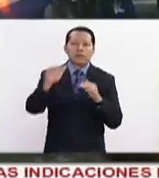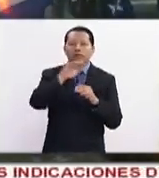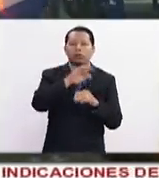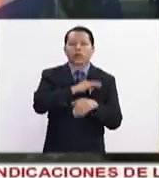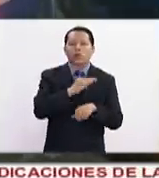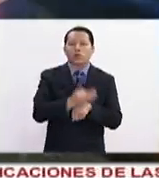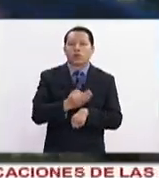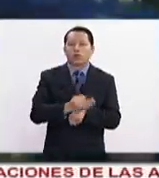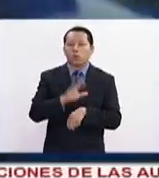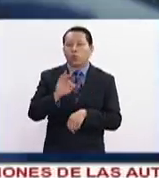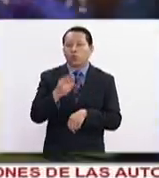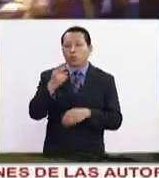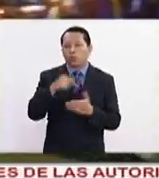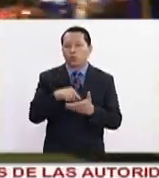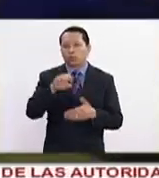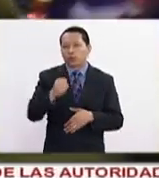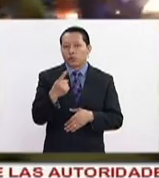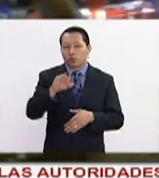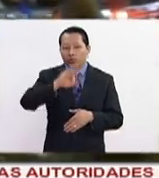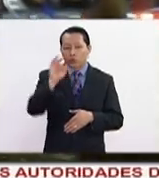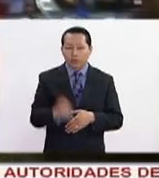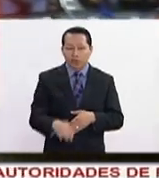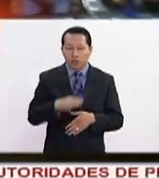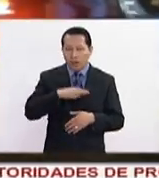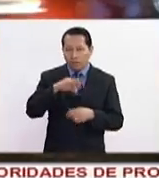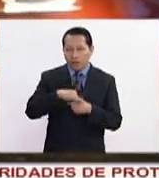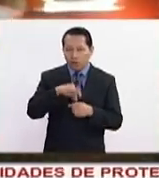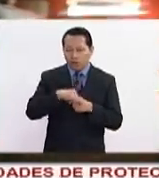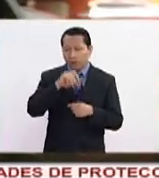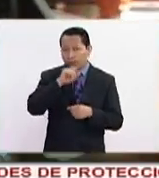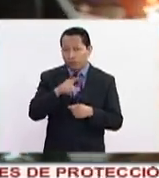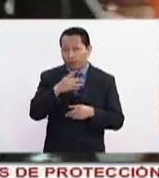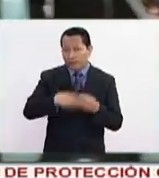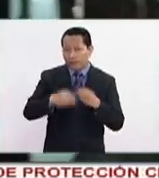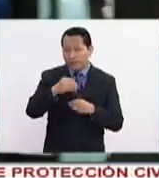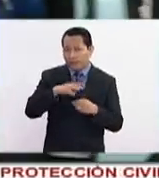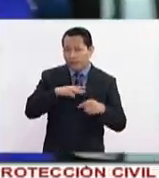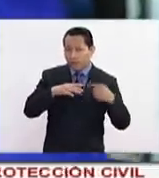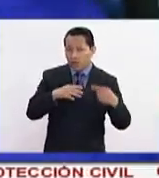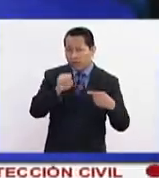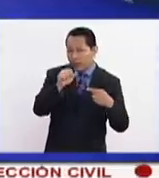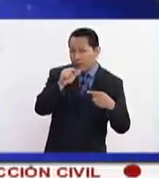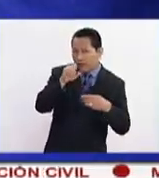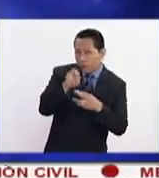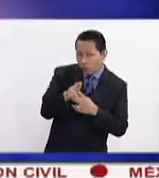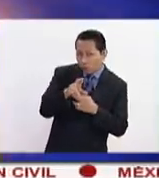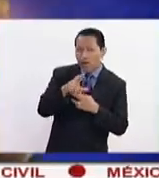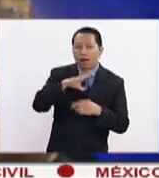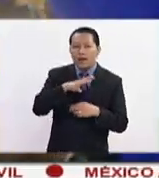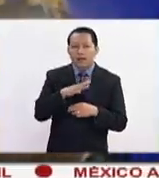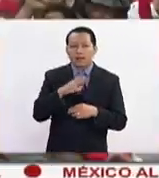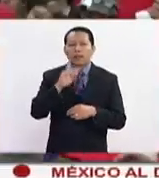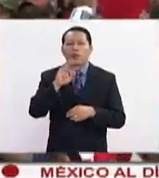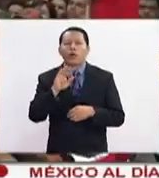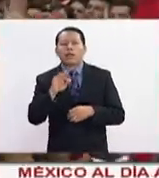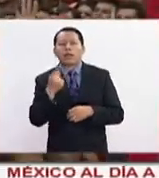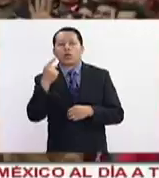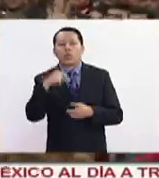actualmente cuenta con 42.61% de los votos, mientras que el opositor Salvador Nasralla tiene